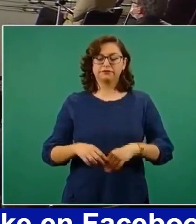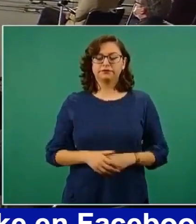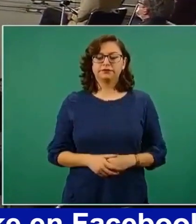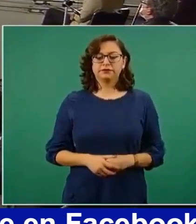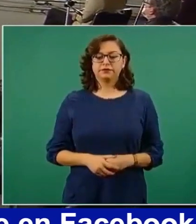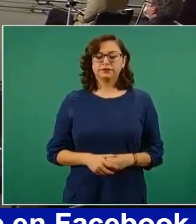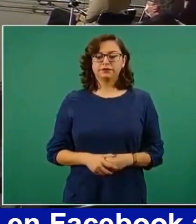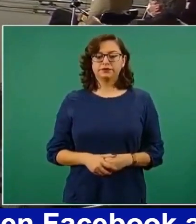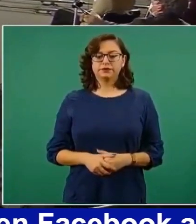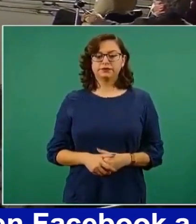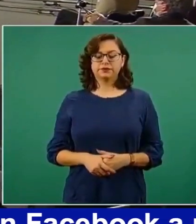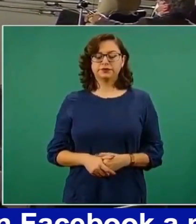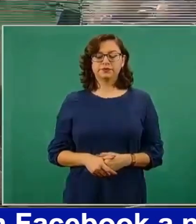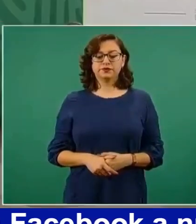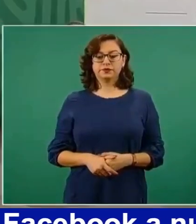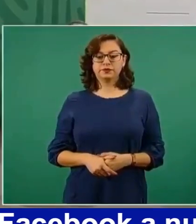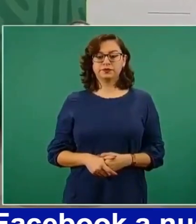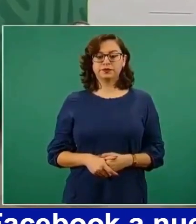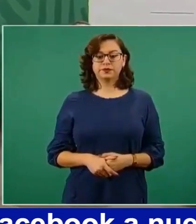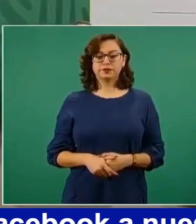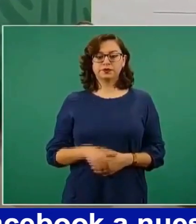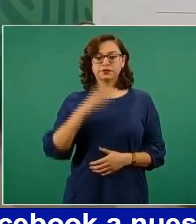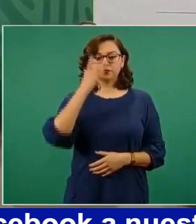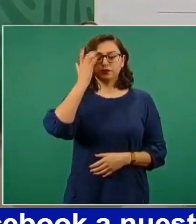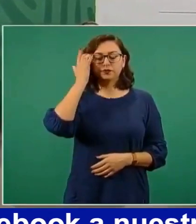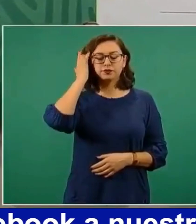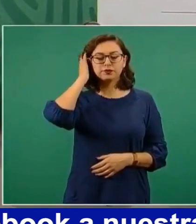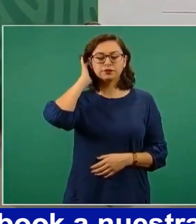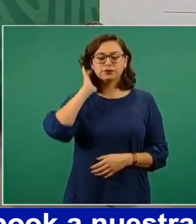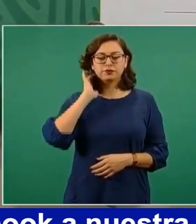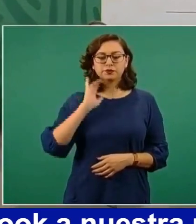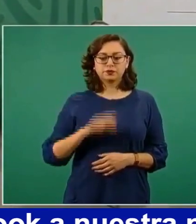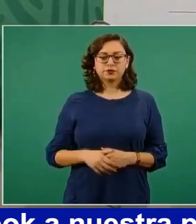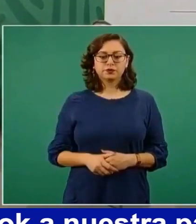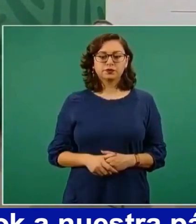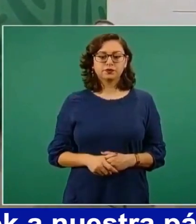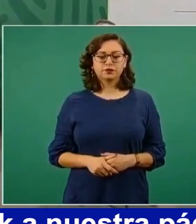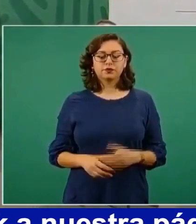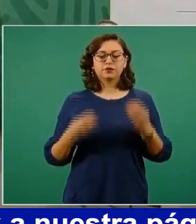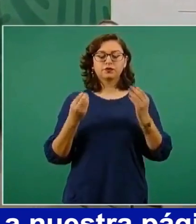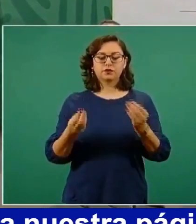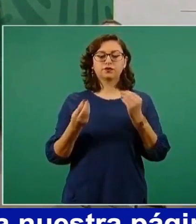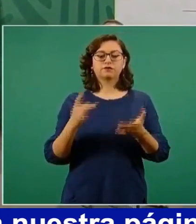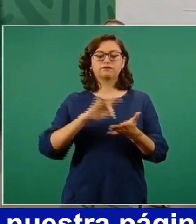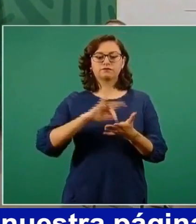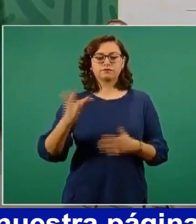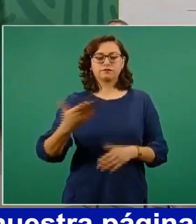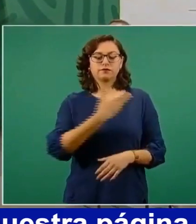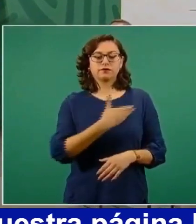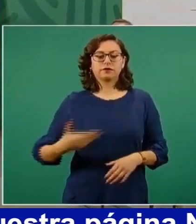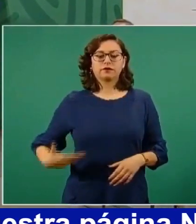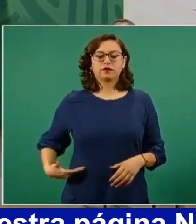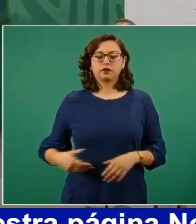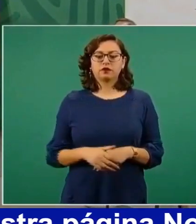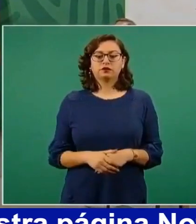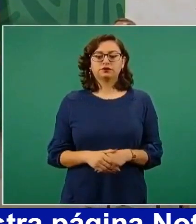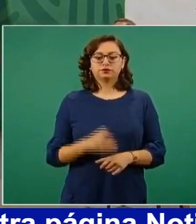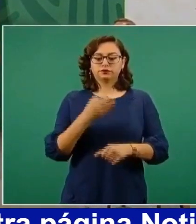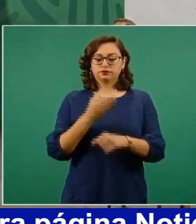Muchas gracias, presidente. Pues vamos a presentar los cambios